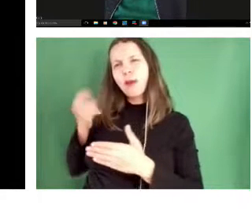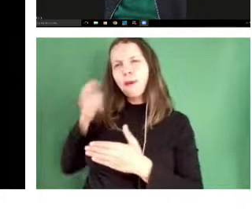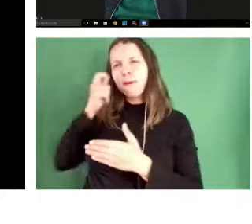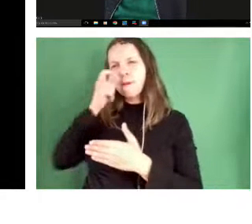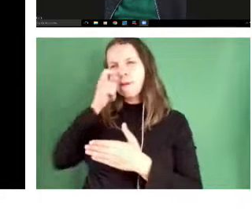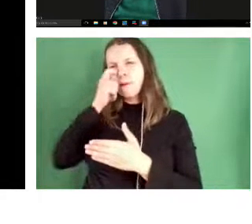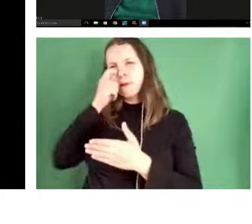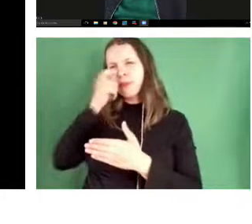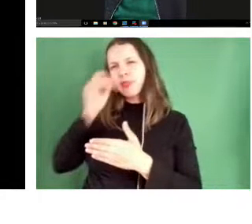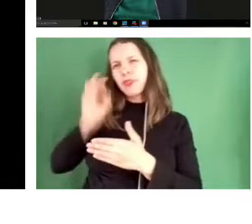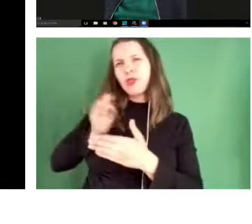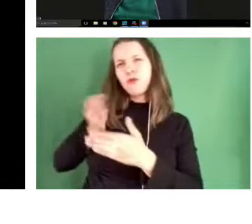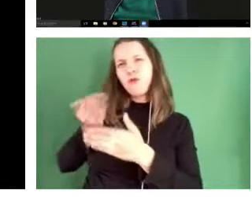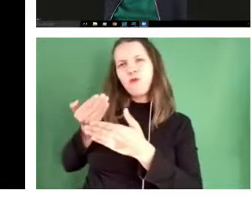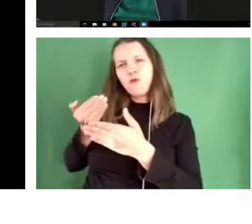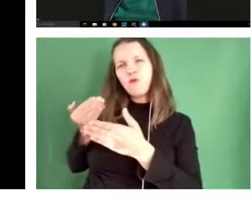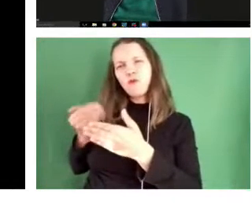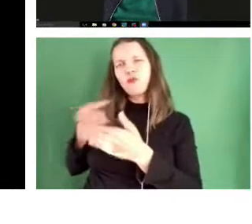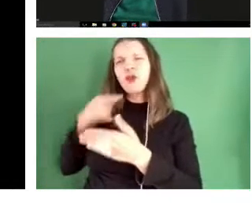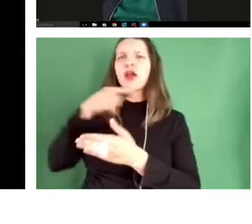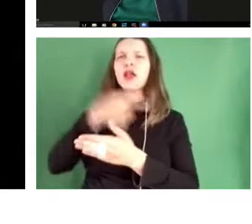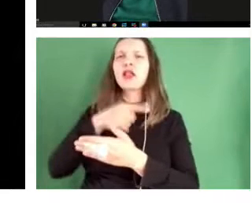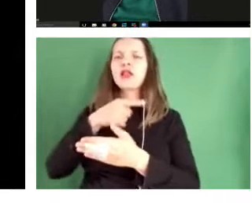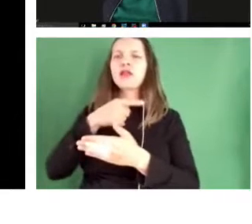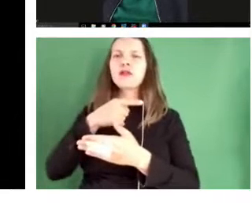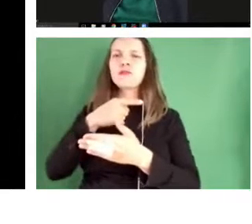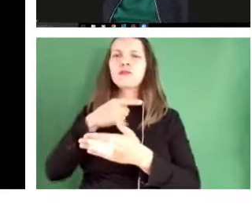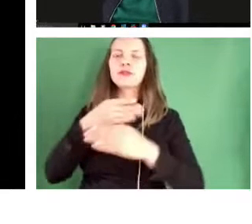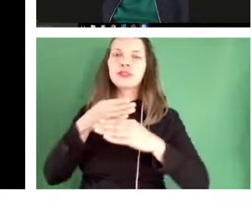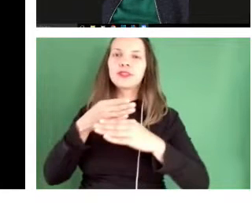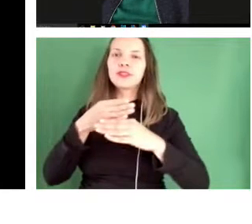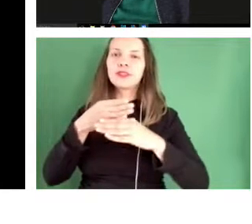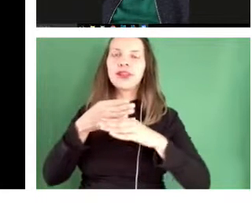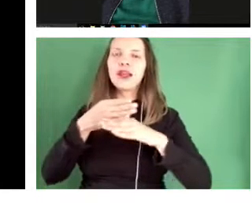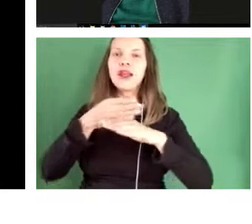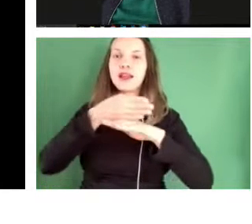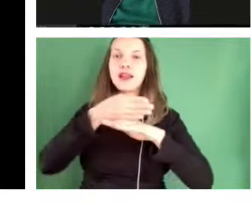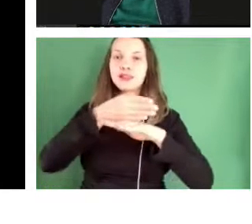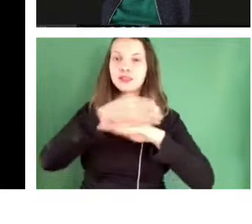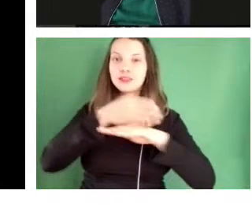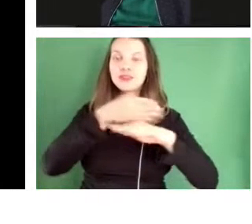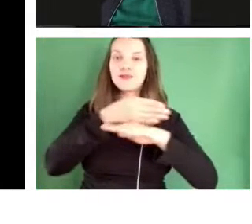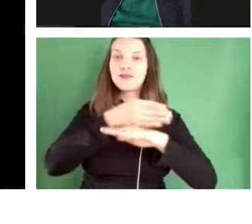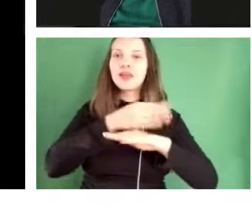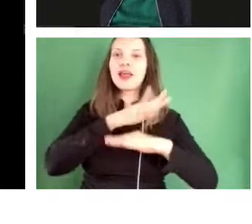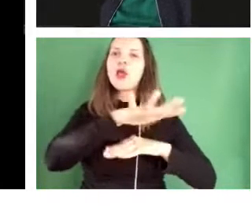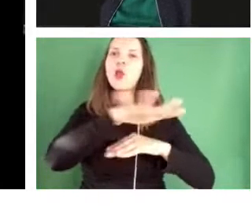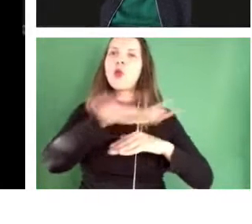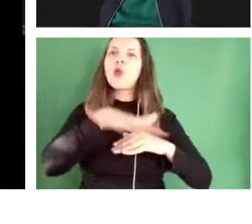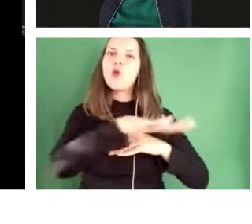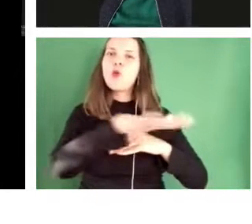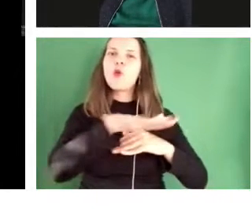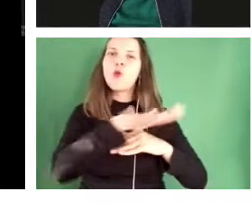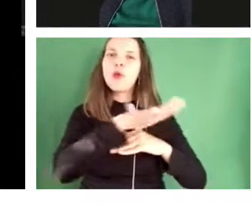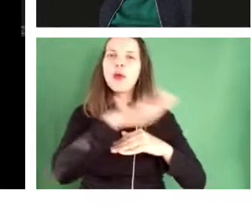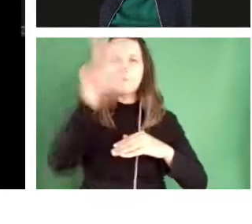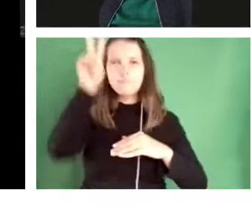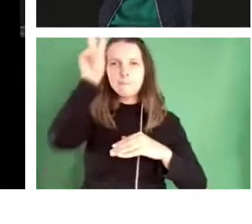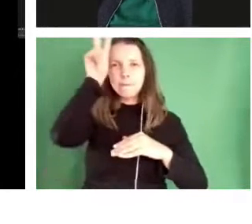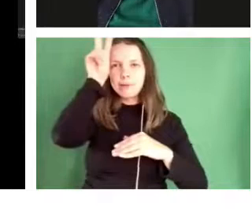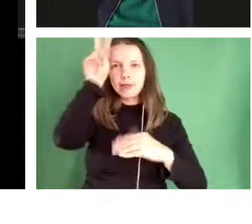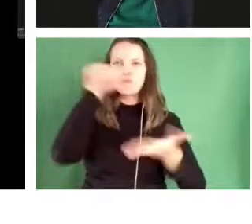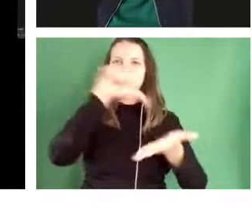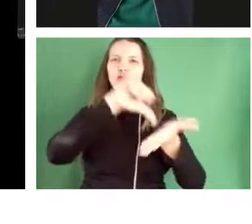la accesibilidad tanto urbana como arquitectónica en la ciudad de Lima, pero yo me he concentrado